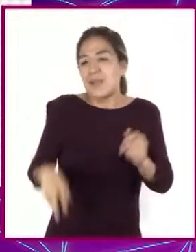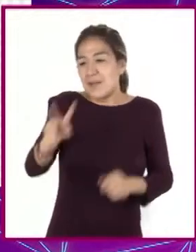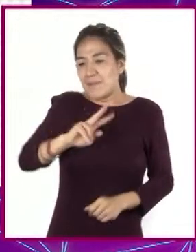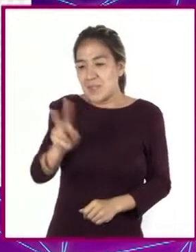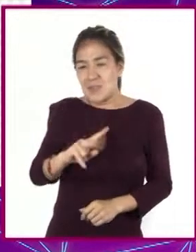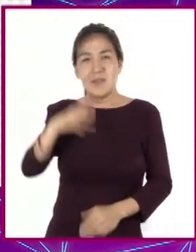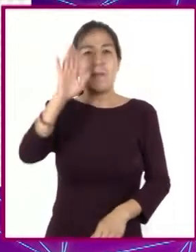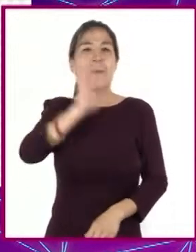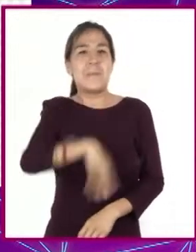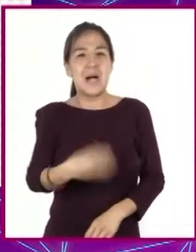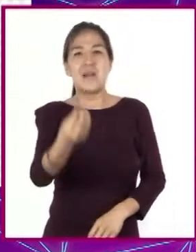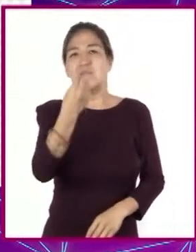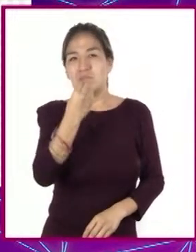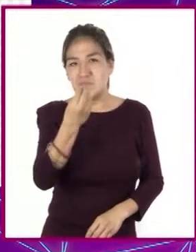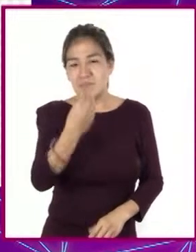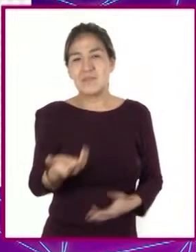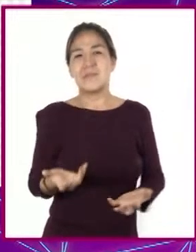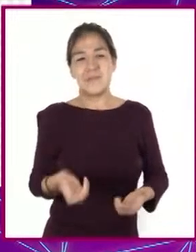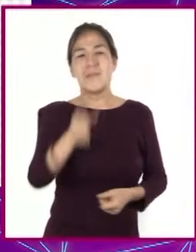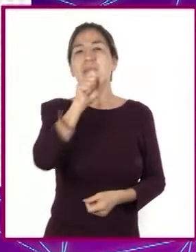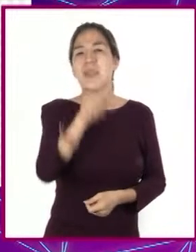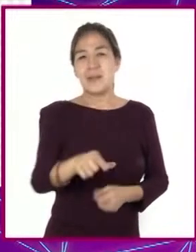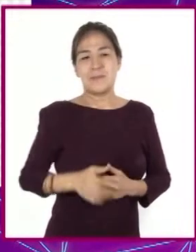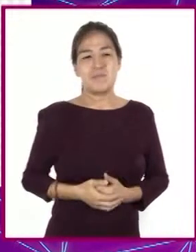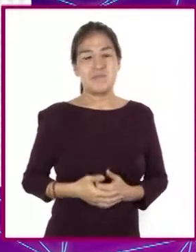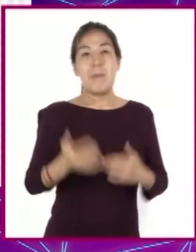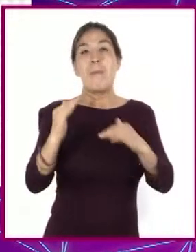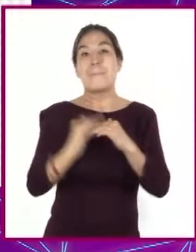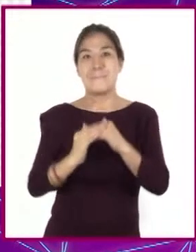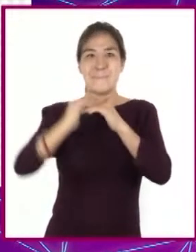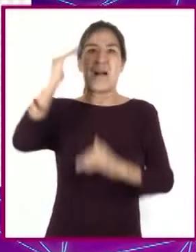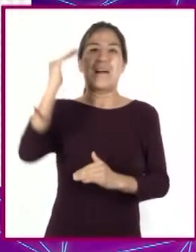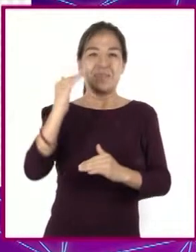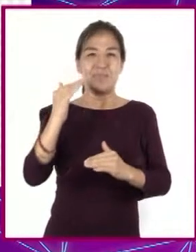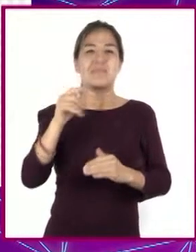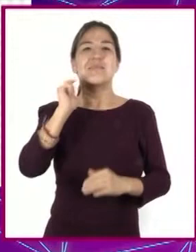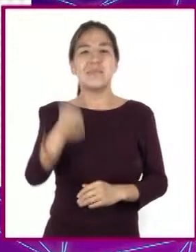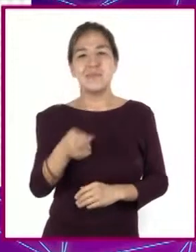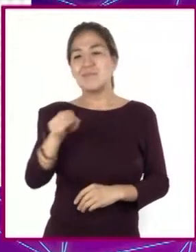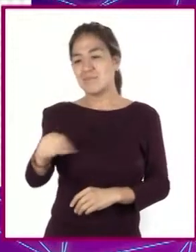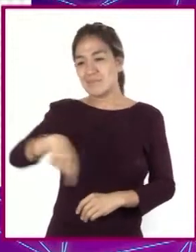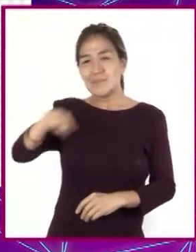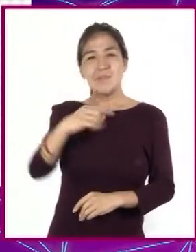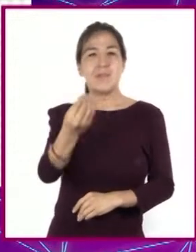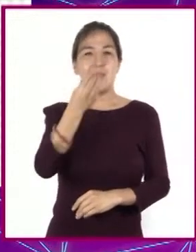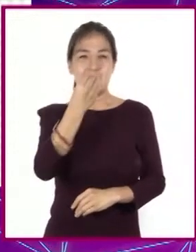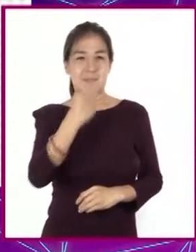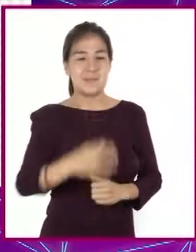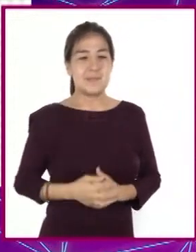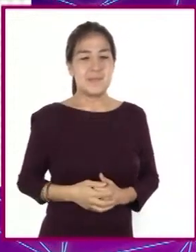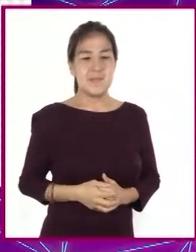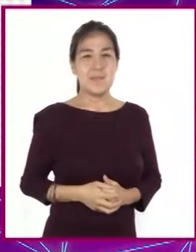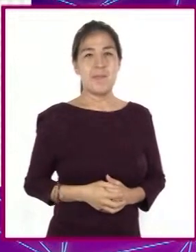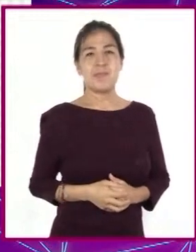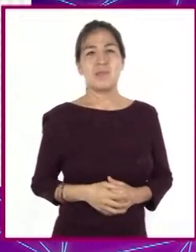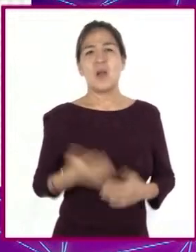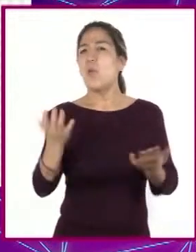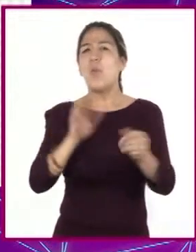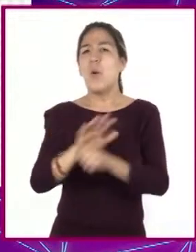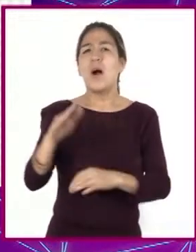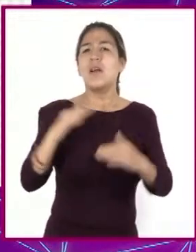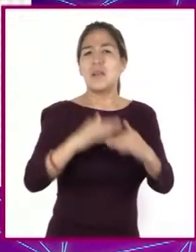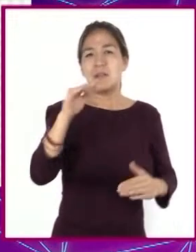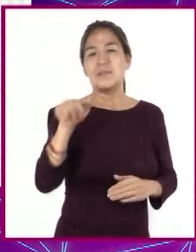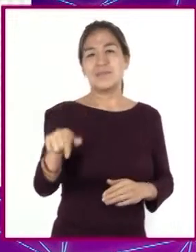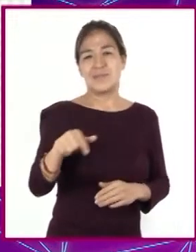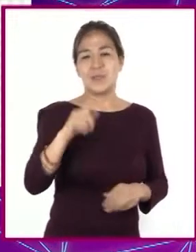mala nutrición o obviamente también por exceso de uno de los componentes de la nutrición. El exceso de calorías lleva